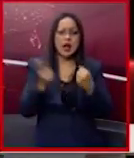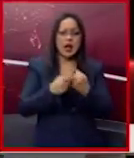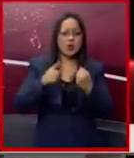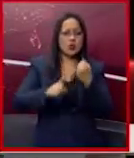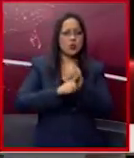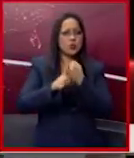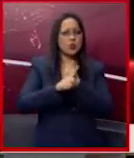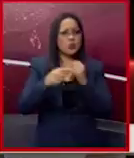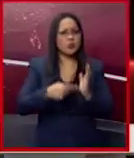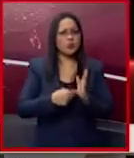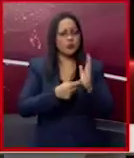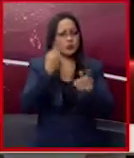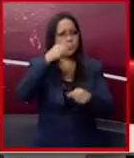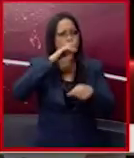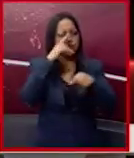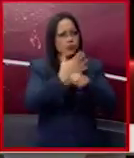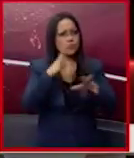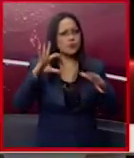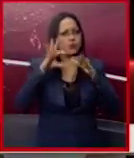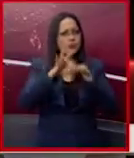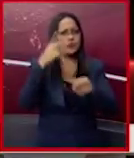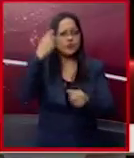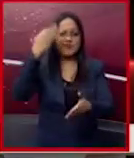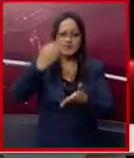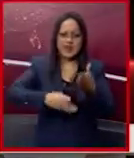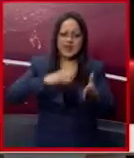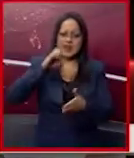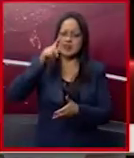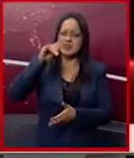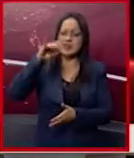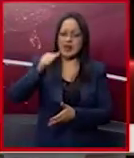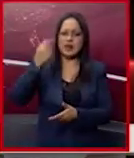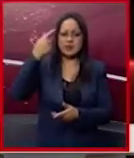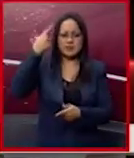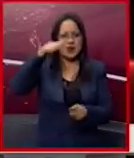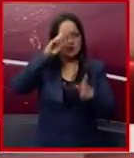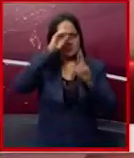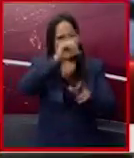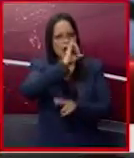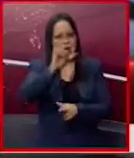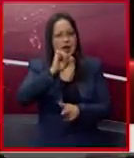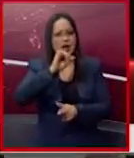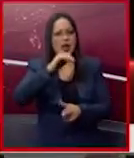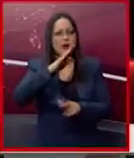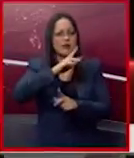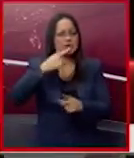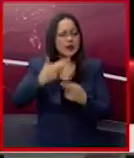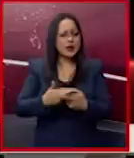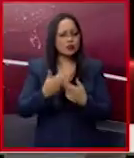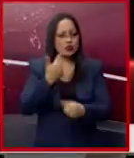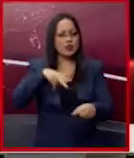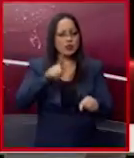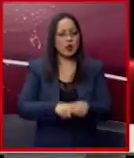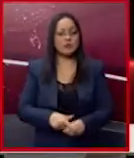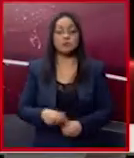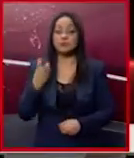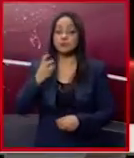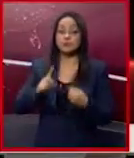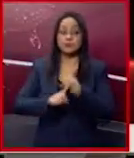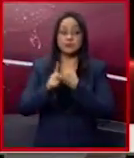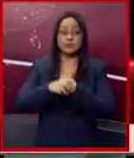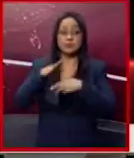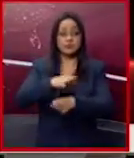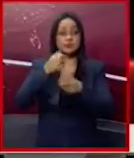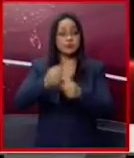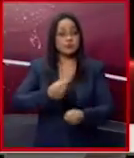de la irresponsabilidad y falta de ética de los recursos naturales. Y es un problema de seguridad por